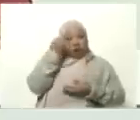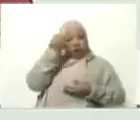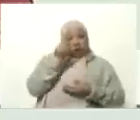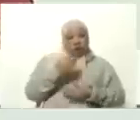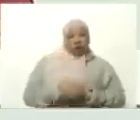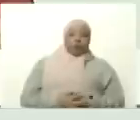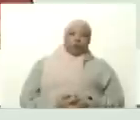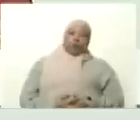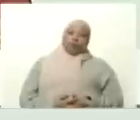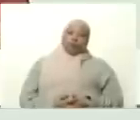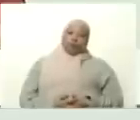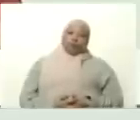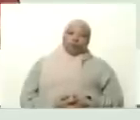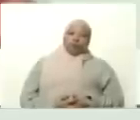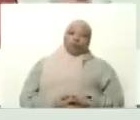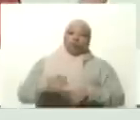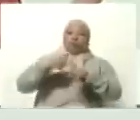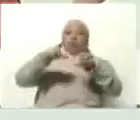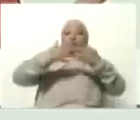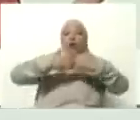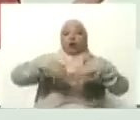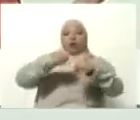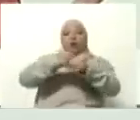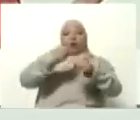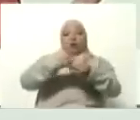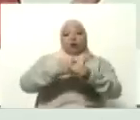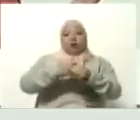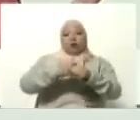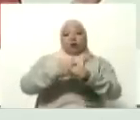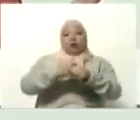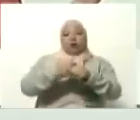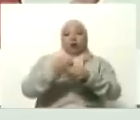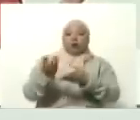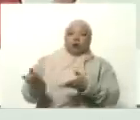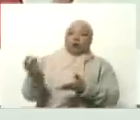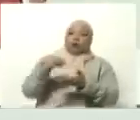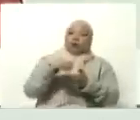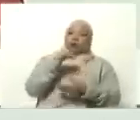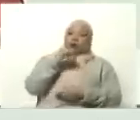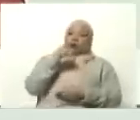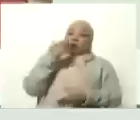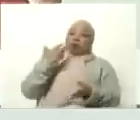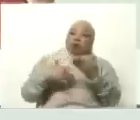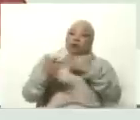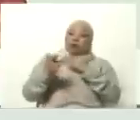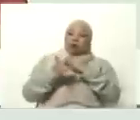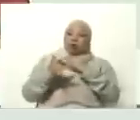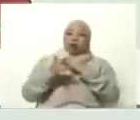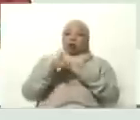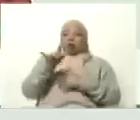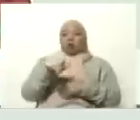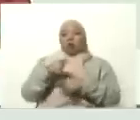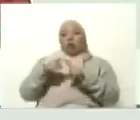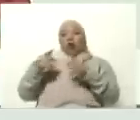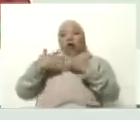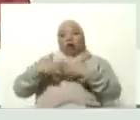Entonces, ojalá que esto abra las puertas a otras empresas, porque Chevron va a requerir servicio técnico también de otras